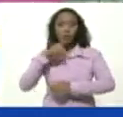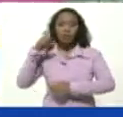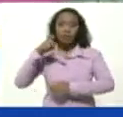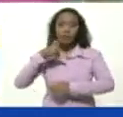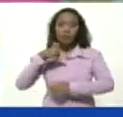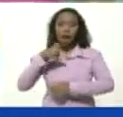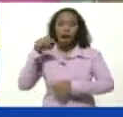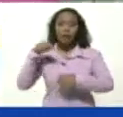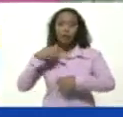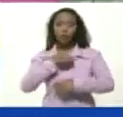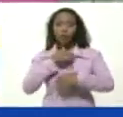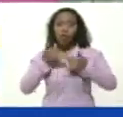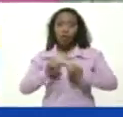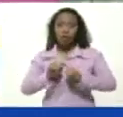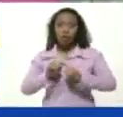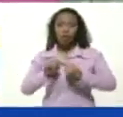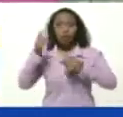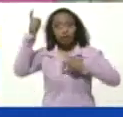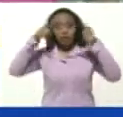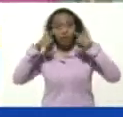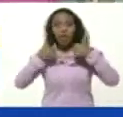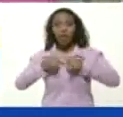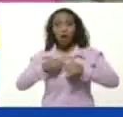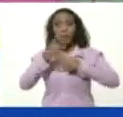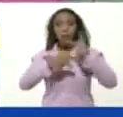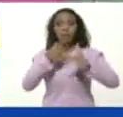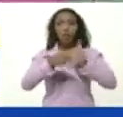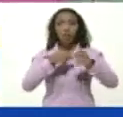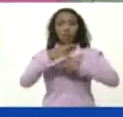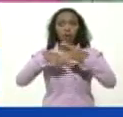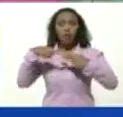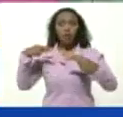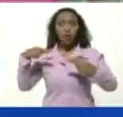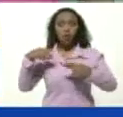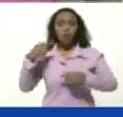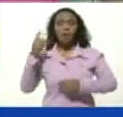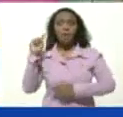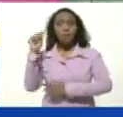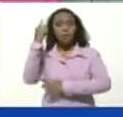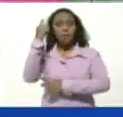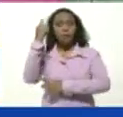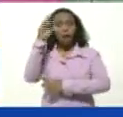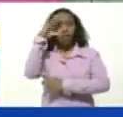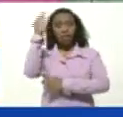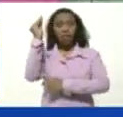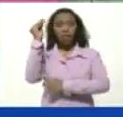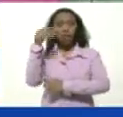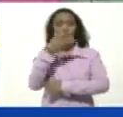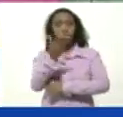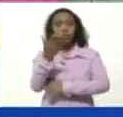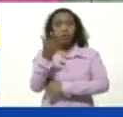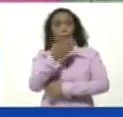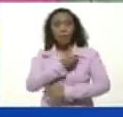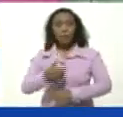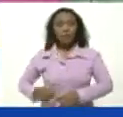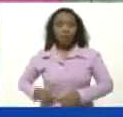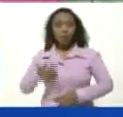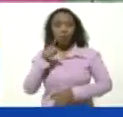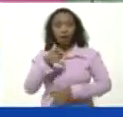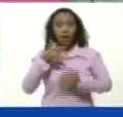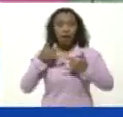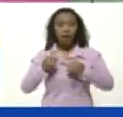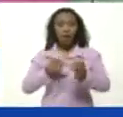Aquí somos hijos de Chávez, aquí somos hijos de un proceso revolucionario, aquí primeramente estamos con Dios y con usted, presidente, porque usted es un hijo que ha